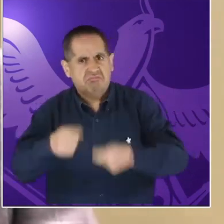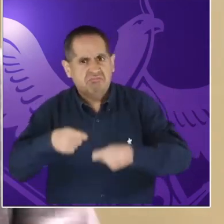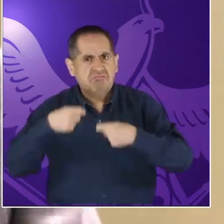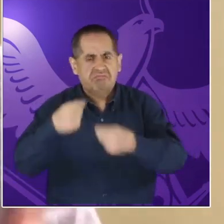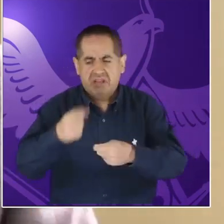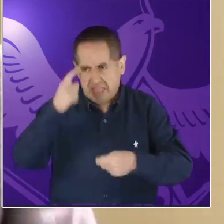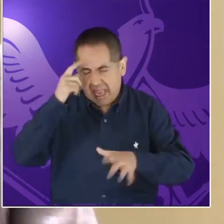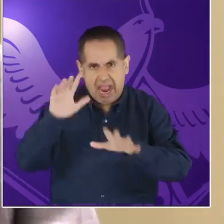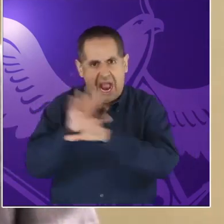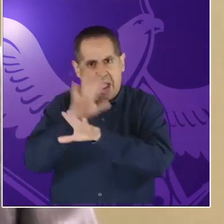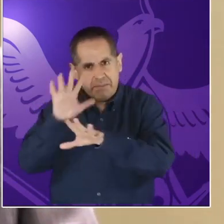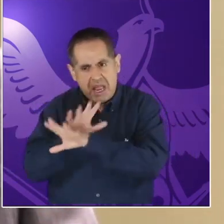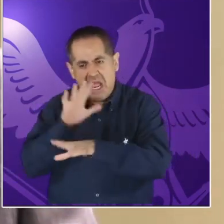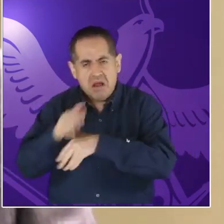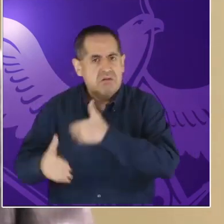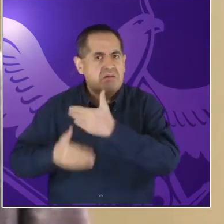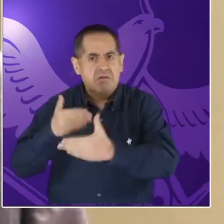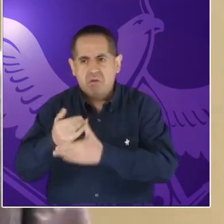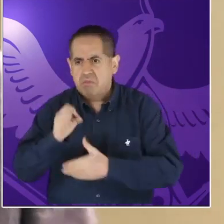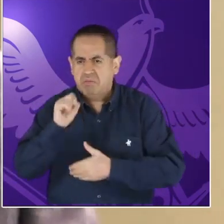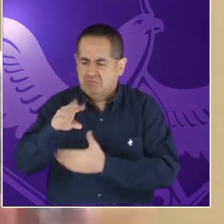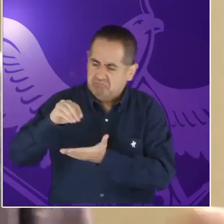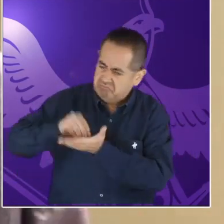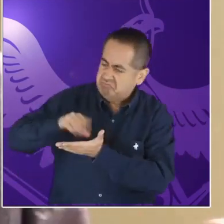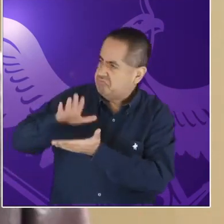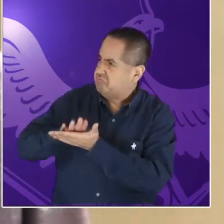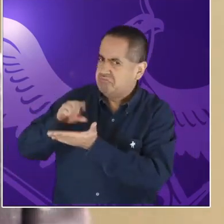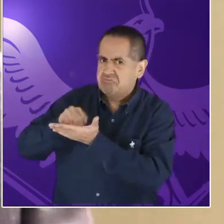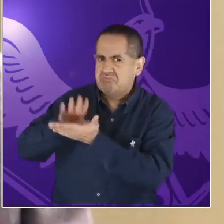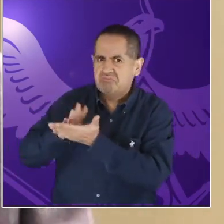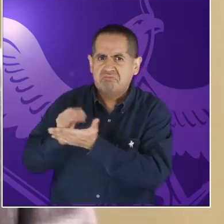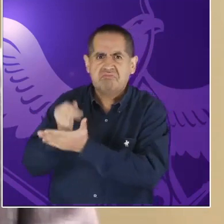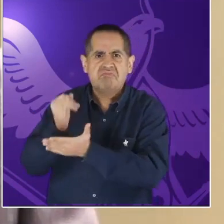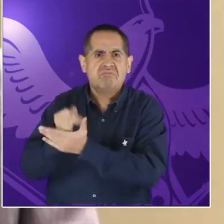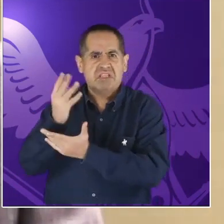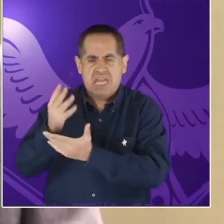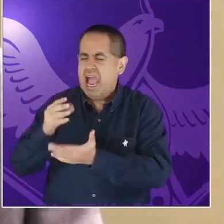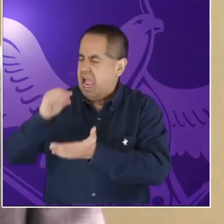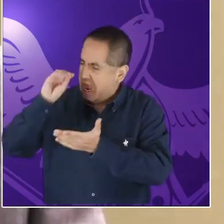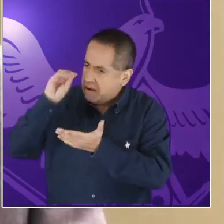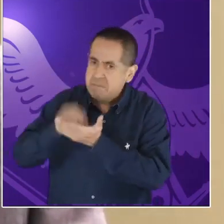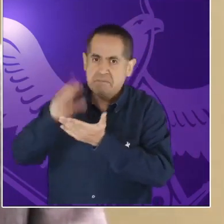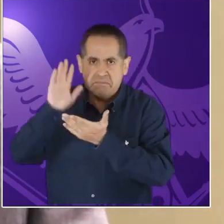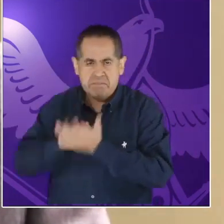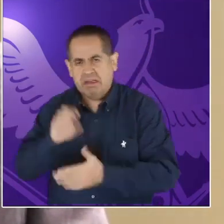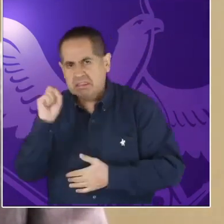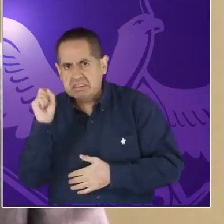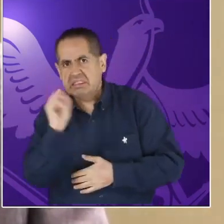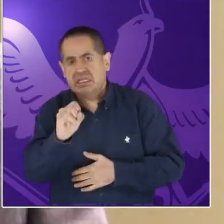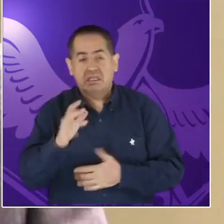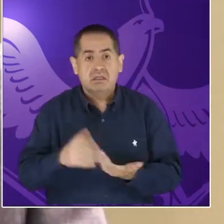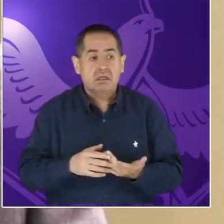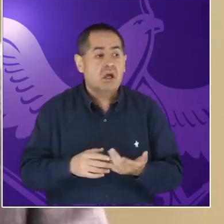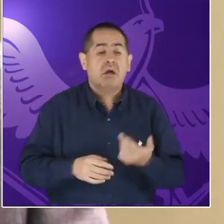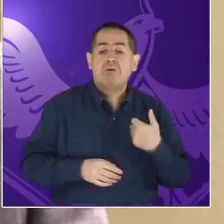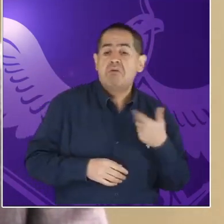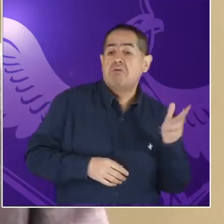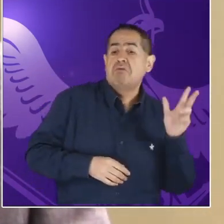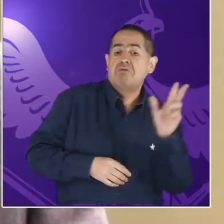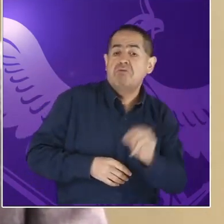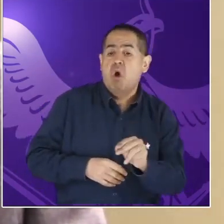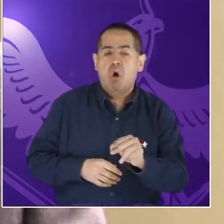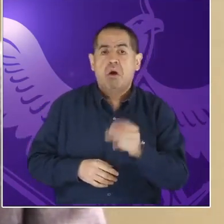la Corte fue cambiando luego los criterios para dar una jurisprudencia muy sólida en el tema de que